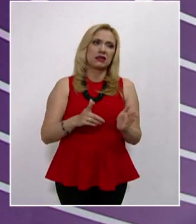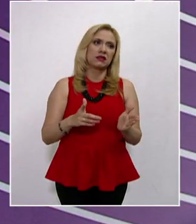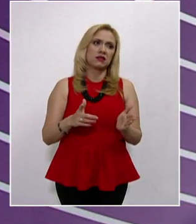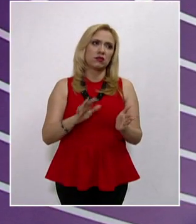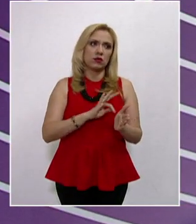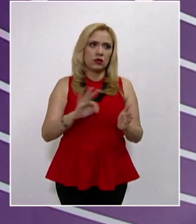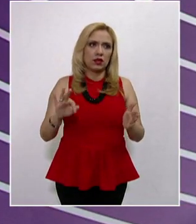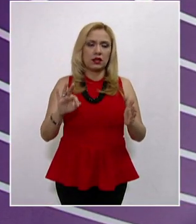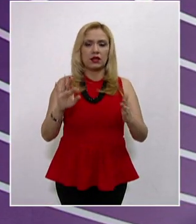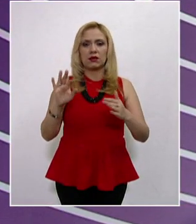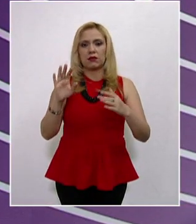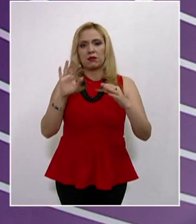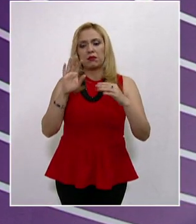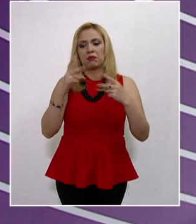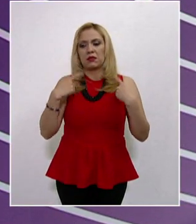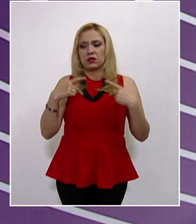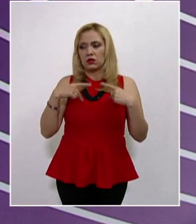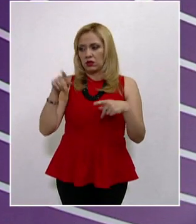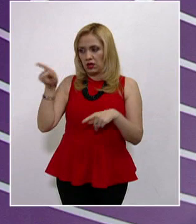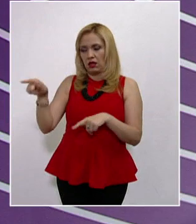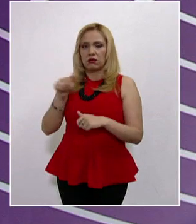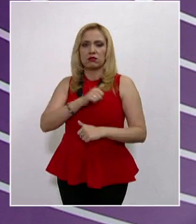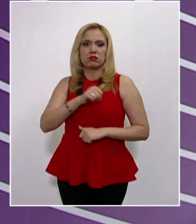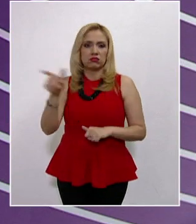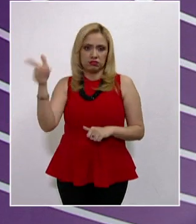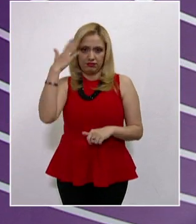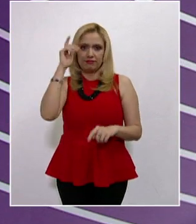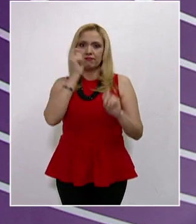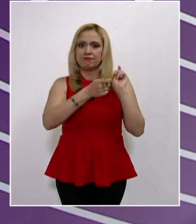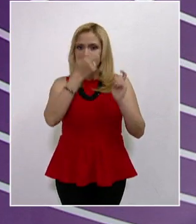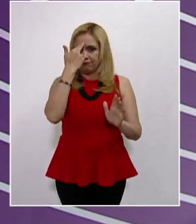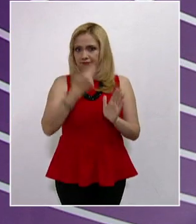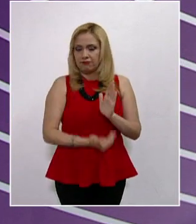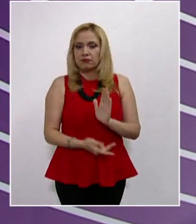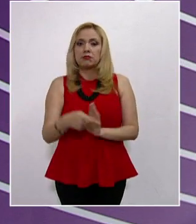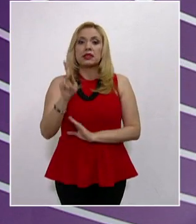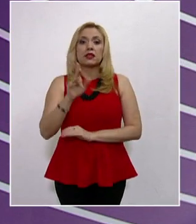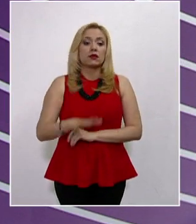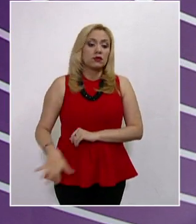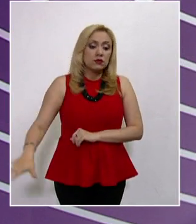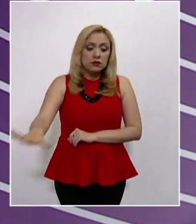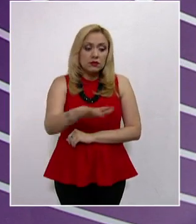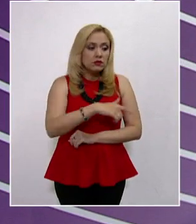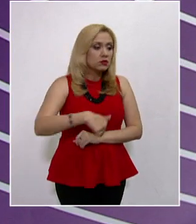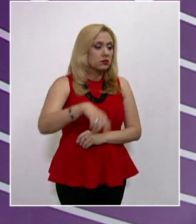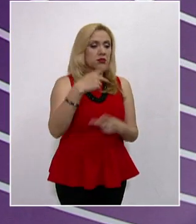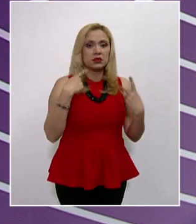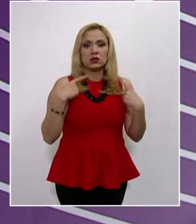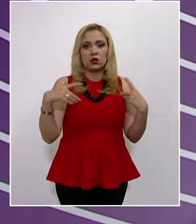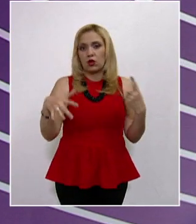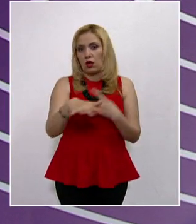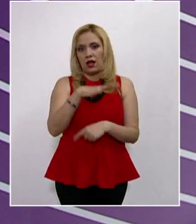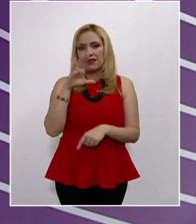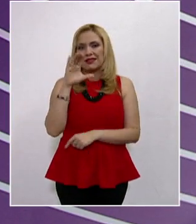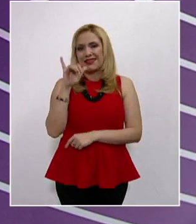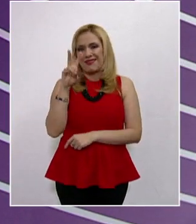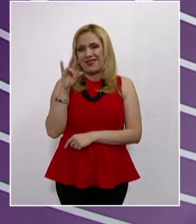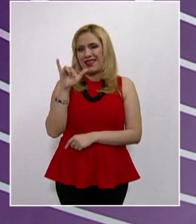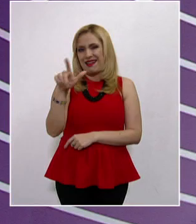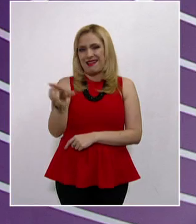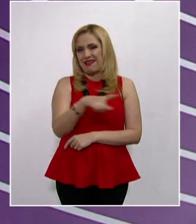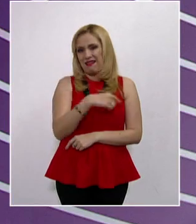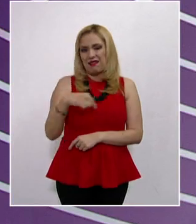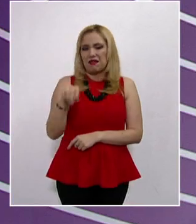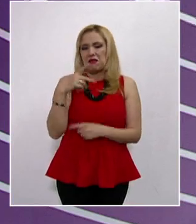una persona que ha tenido esta formación. No obstante, el fuero común, tradicionalmente fuero civil, utilizando